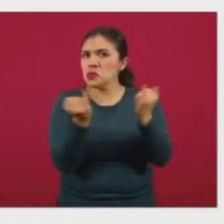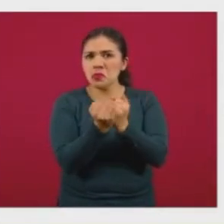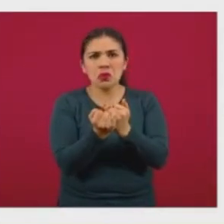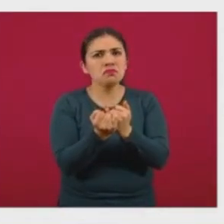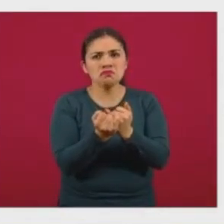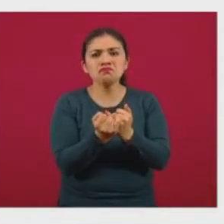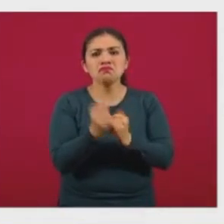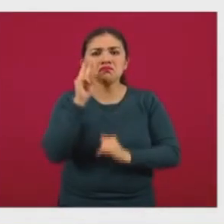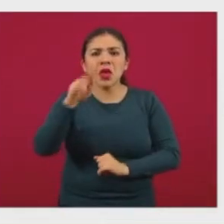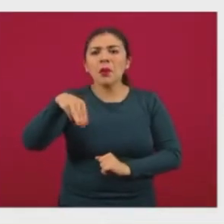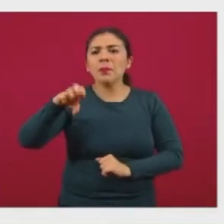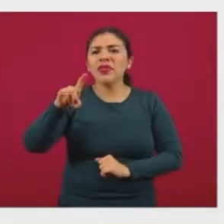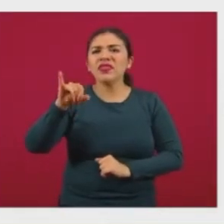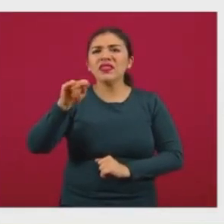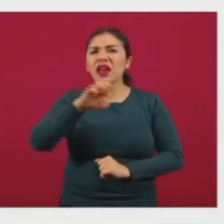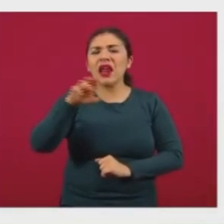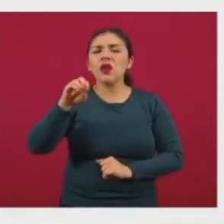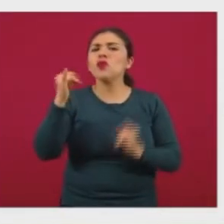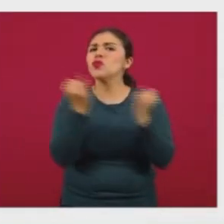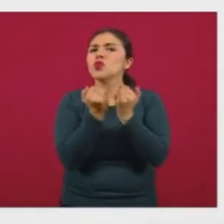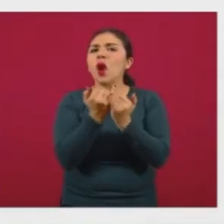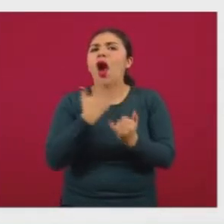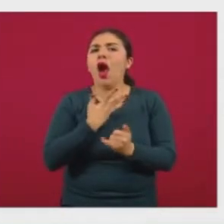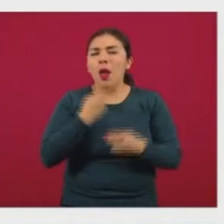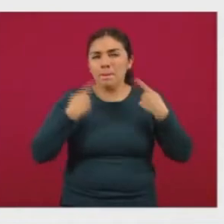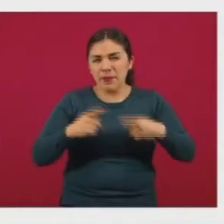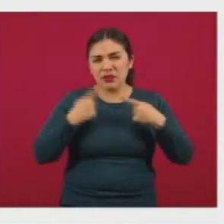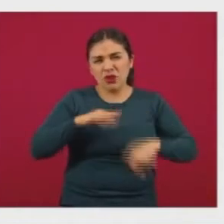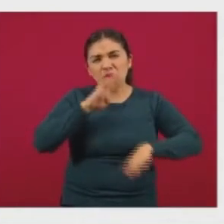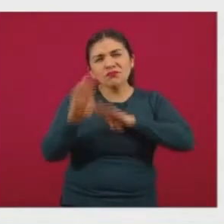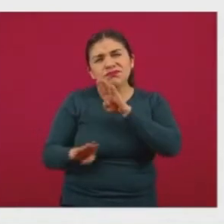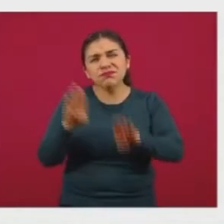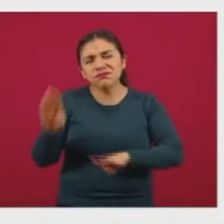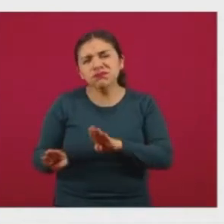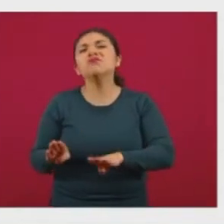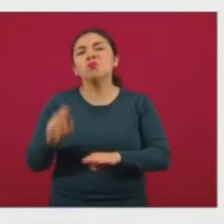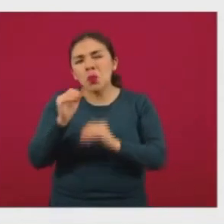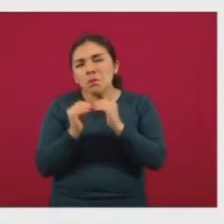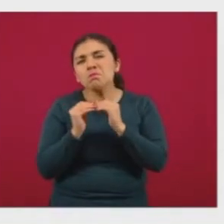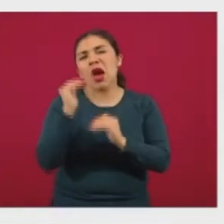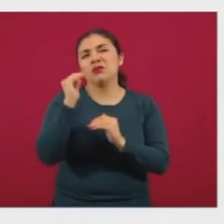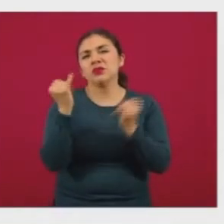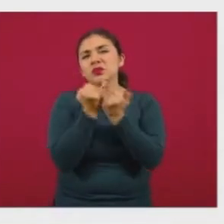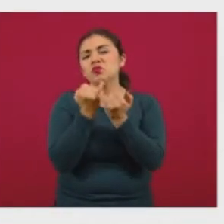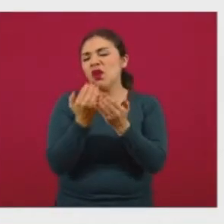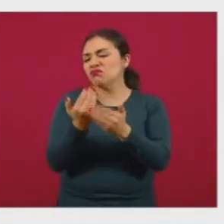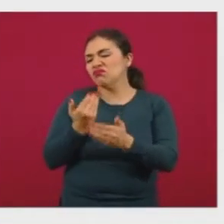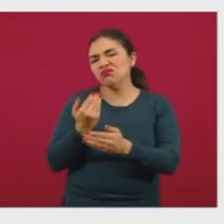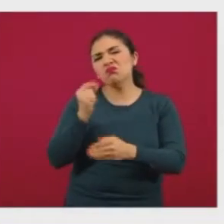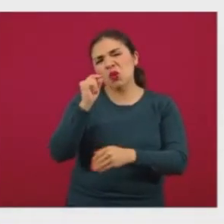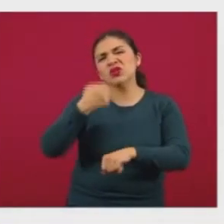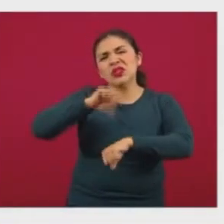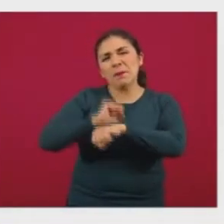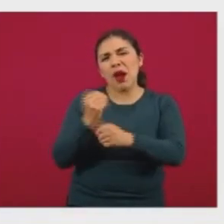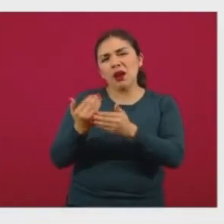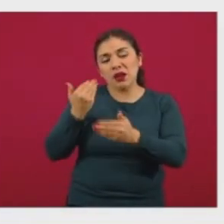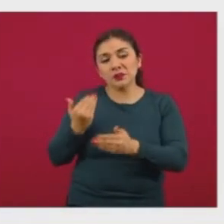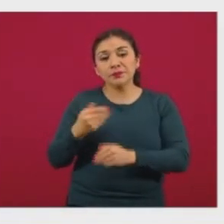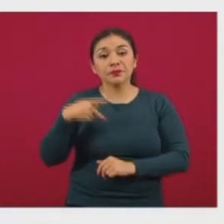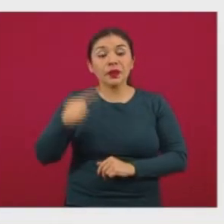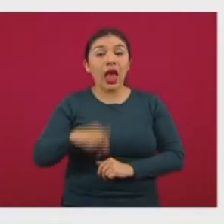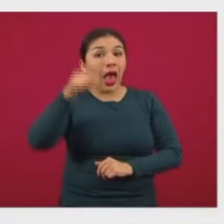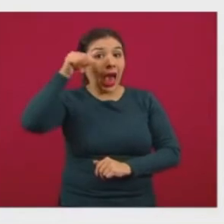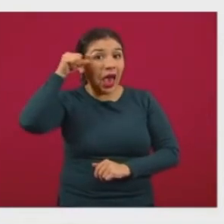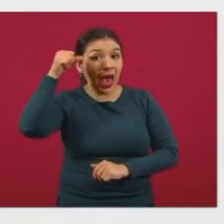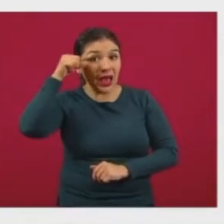idénticamente para el Mediterráneo Oriental, en donde también sus defunciones se han incrementado en las últimas semanas. Asia